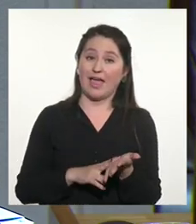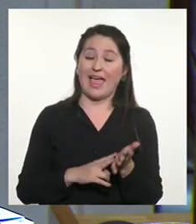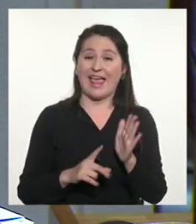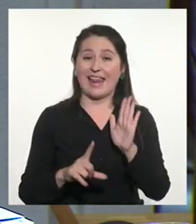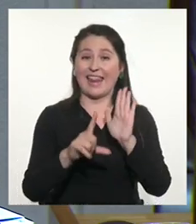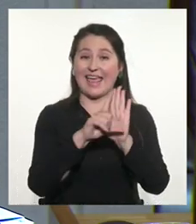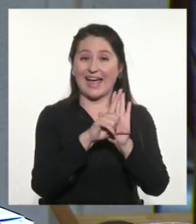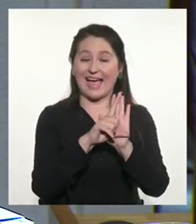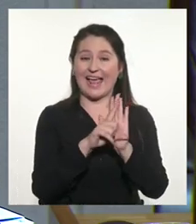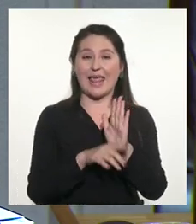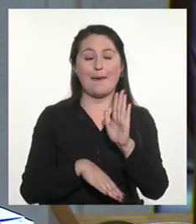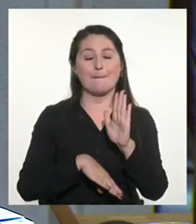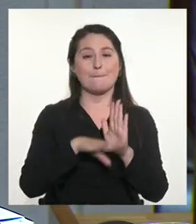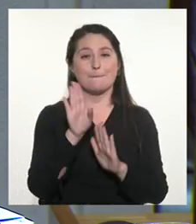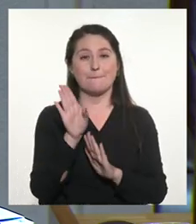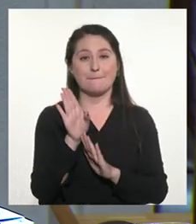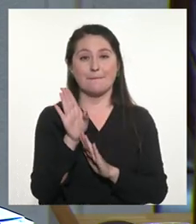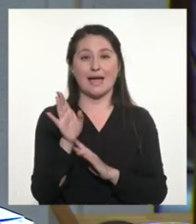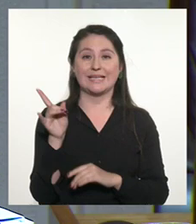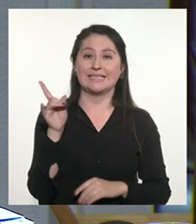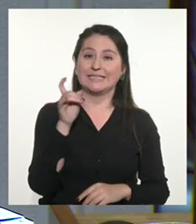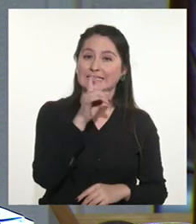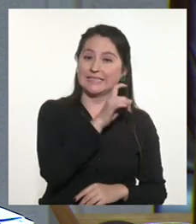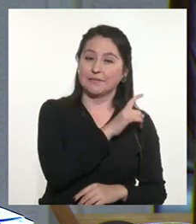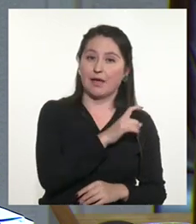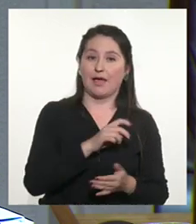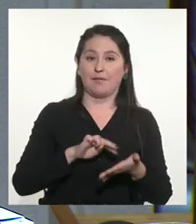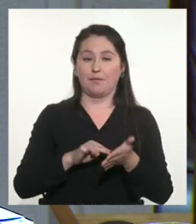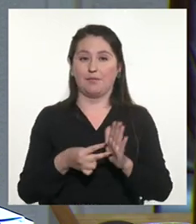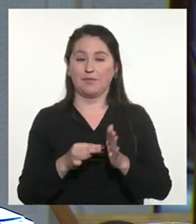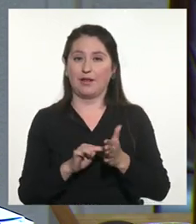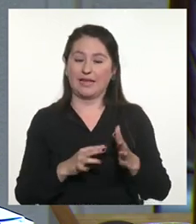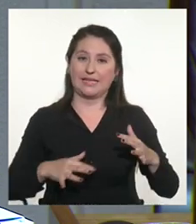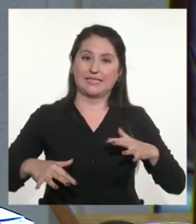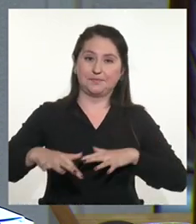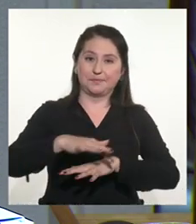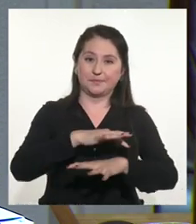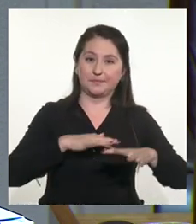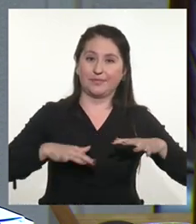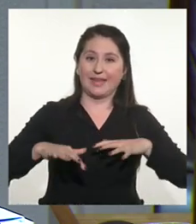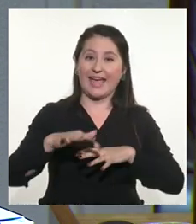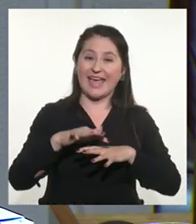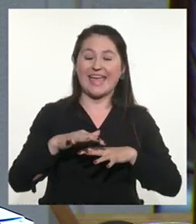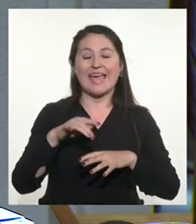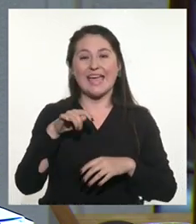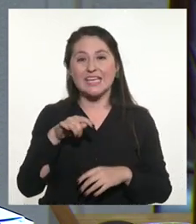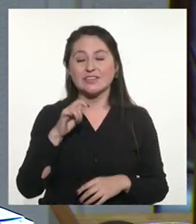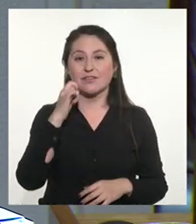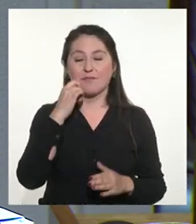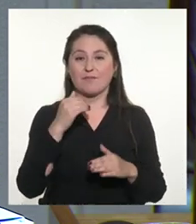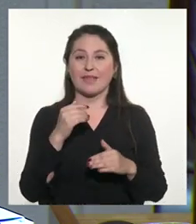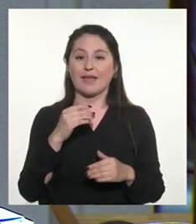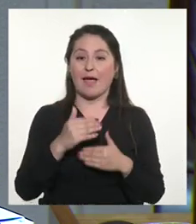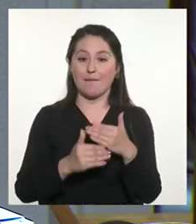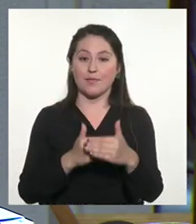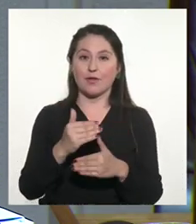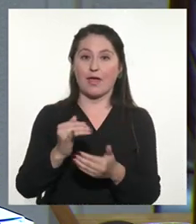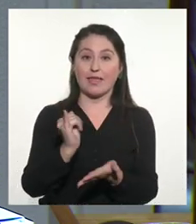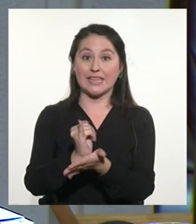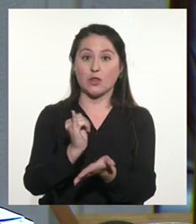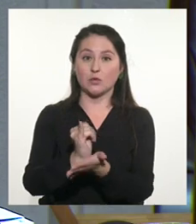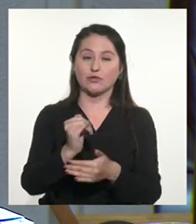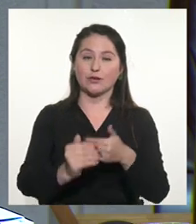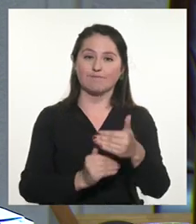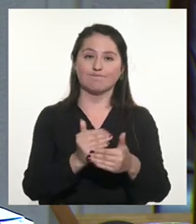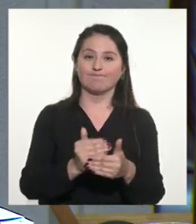es cada vez más complejo denso además frondoso lo que dificulta el buen funcionamiento de las instituciones y